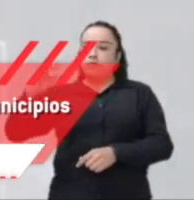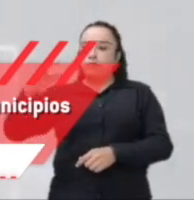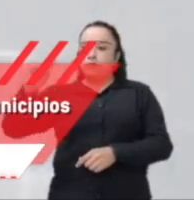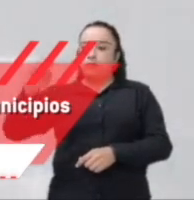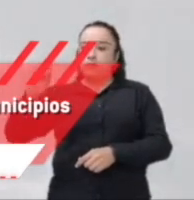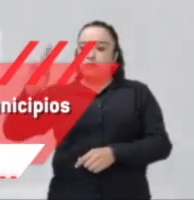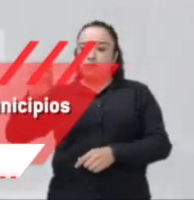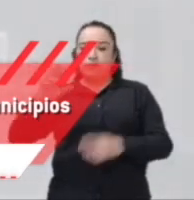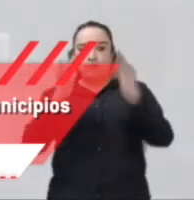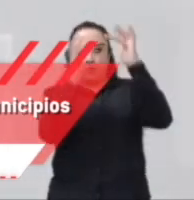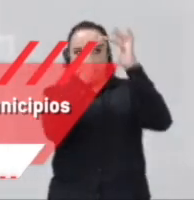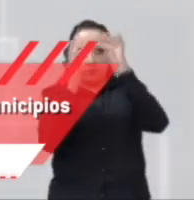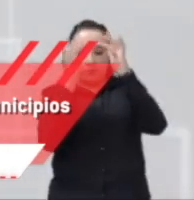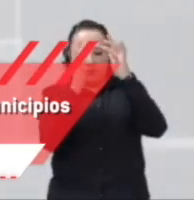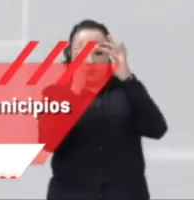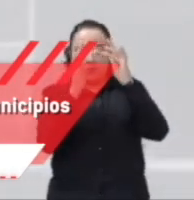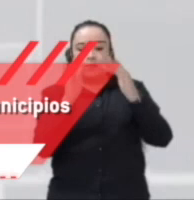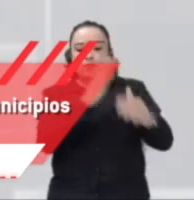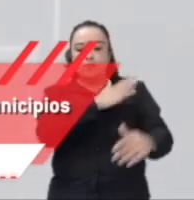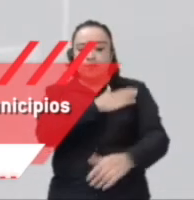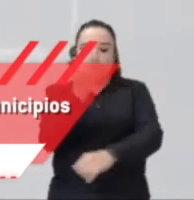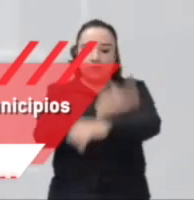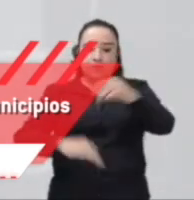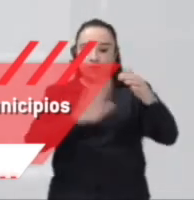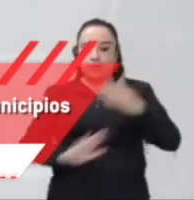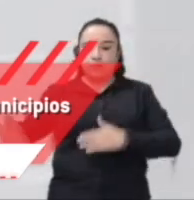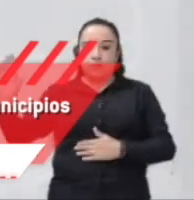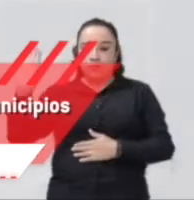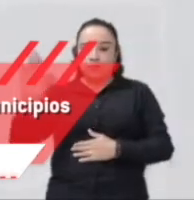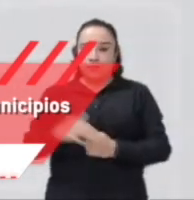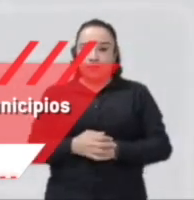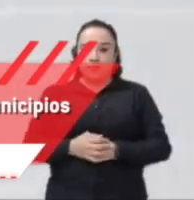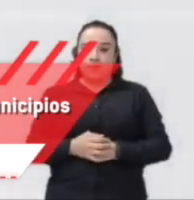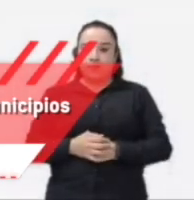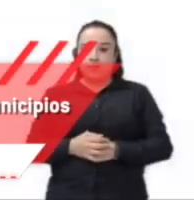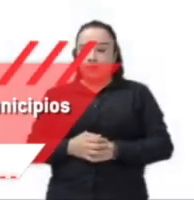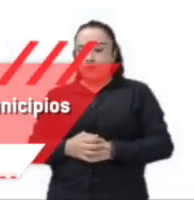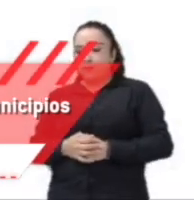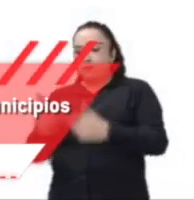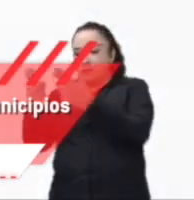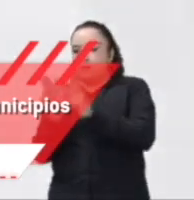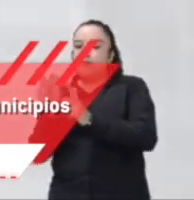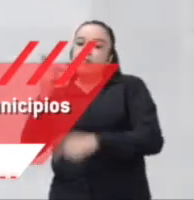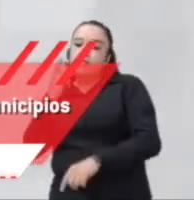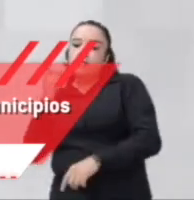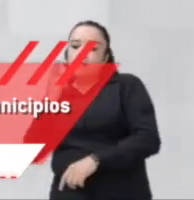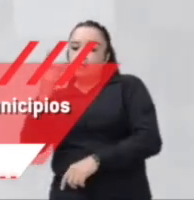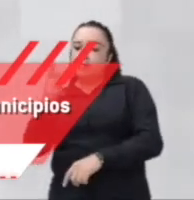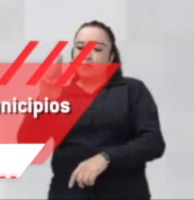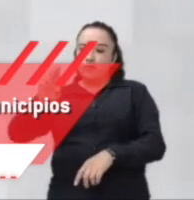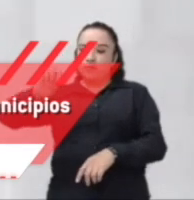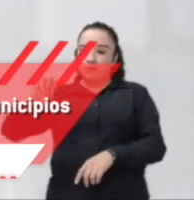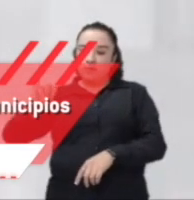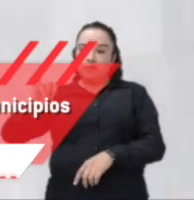coaliciones o candidaturas comunes deberán registrar mujeres en 20 municipios de Hidalgo y el resto deberán dividirlos de